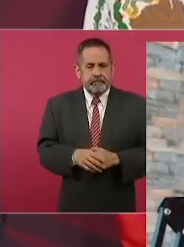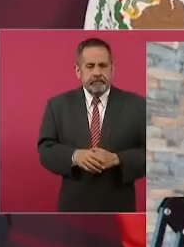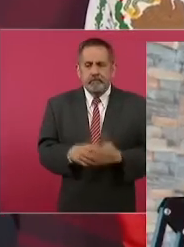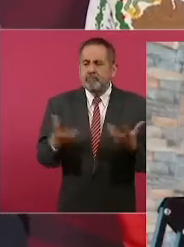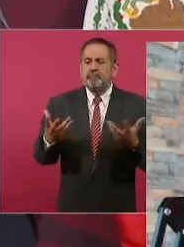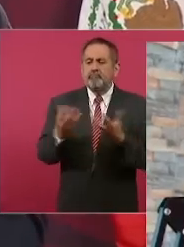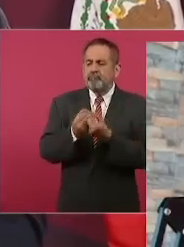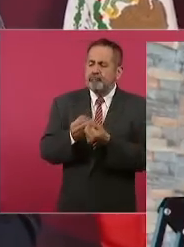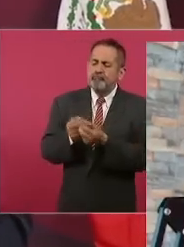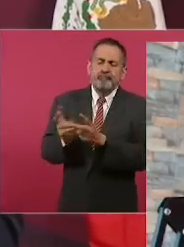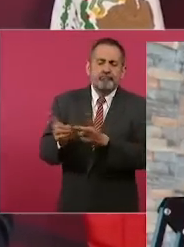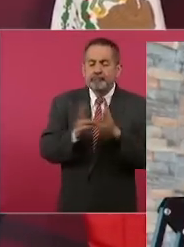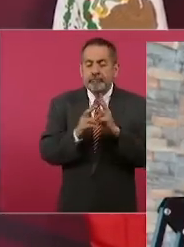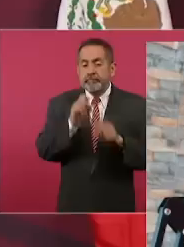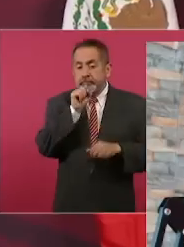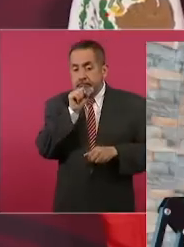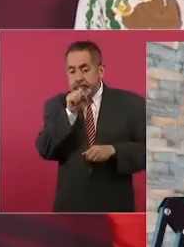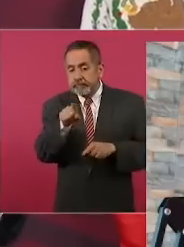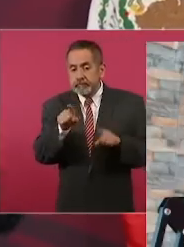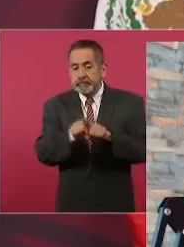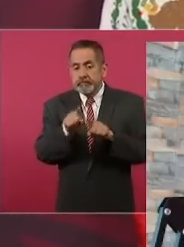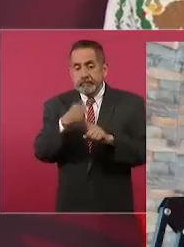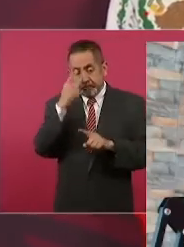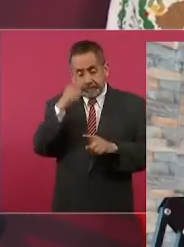nos reunimos también para pues